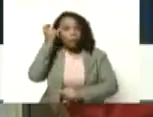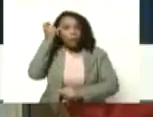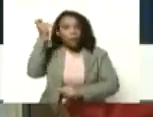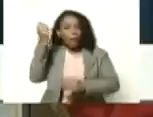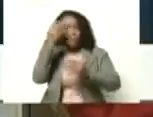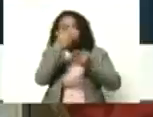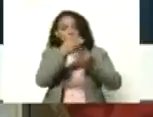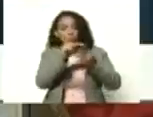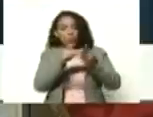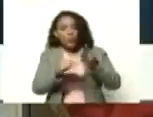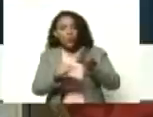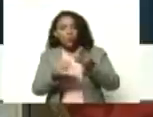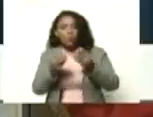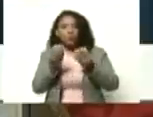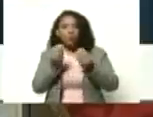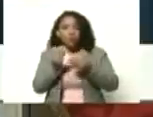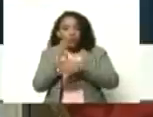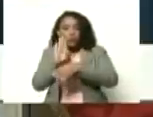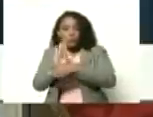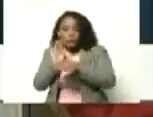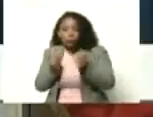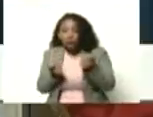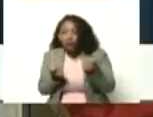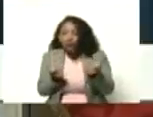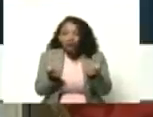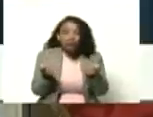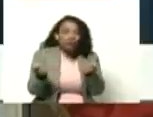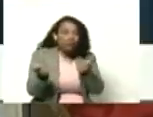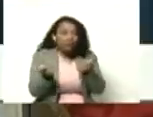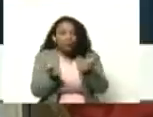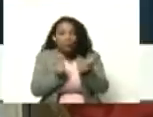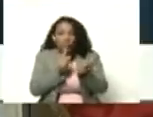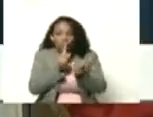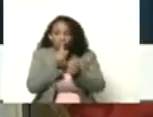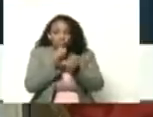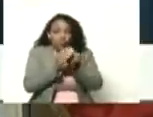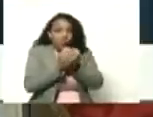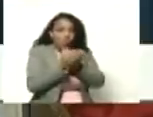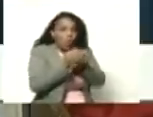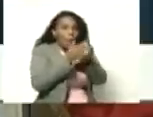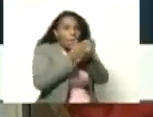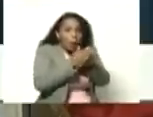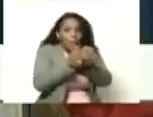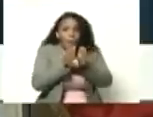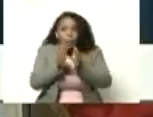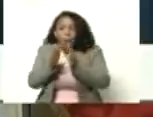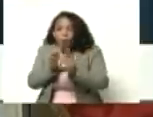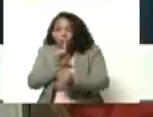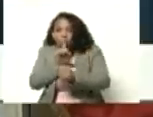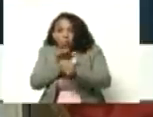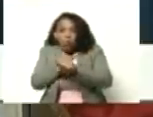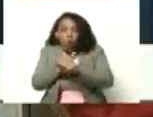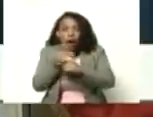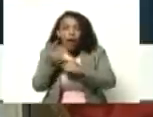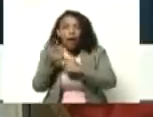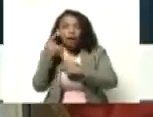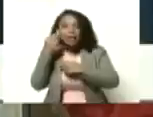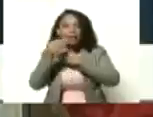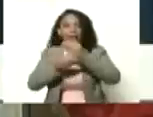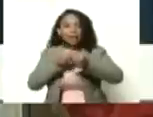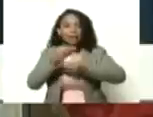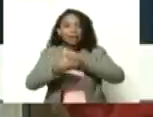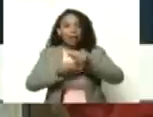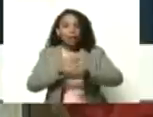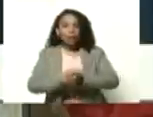tan minuciosamente vamos a decirlo así organizados que tuvieron incluso